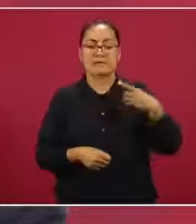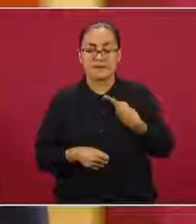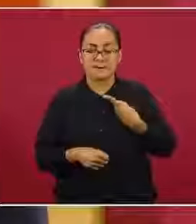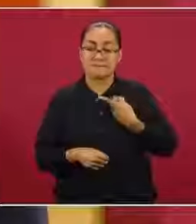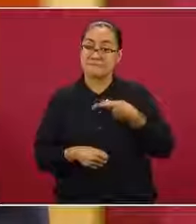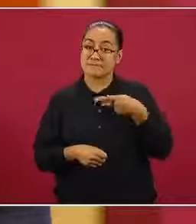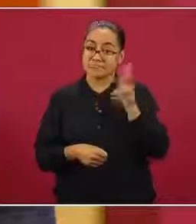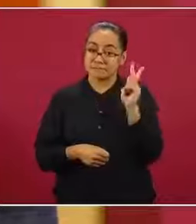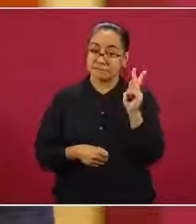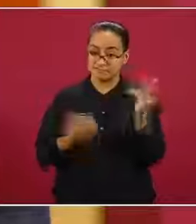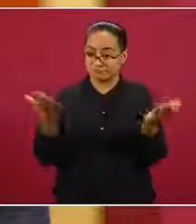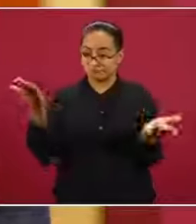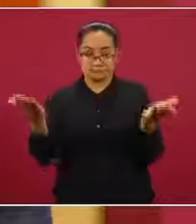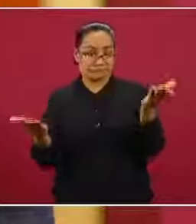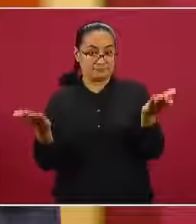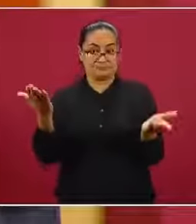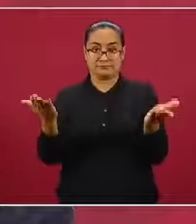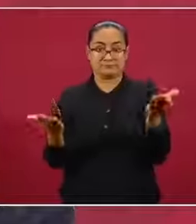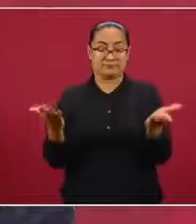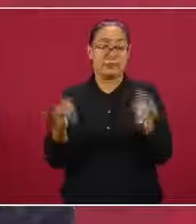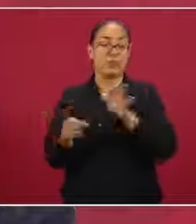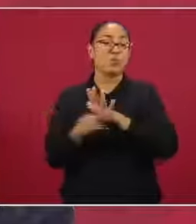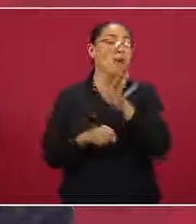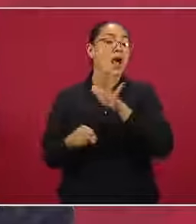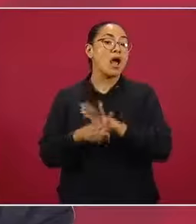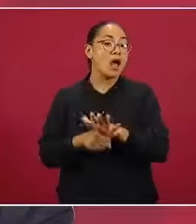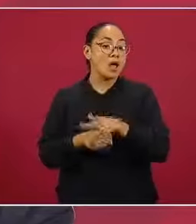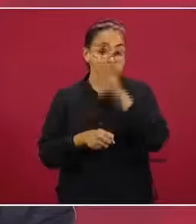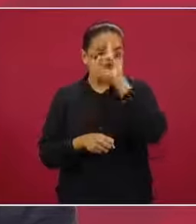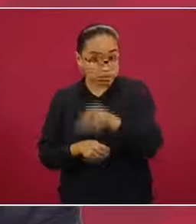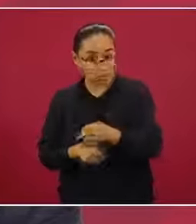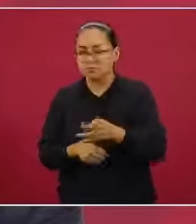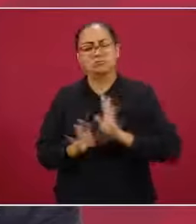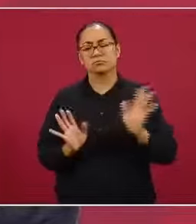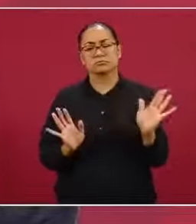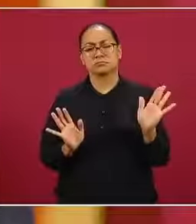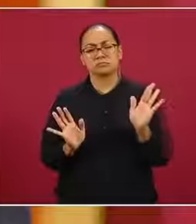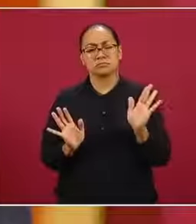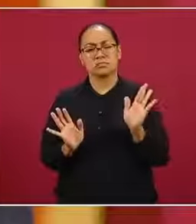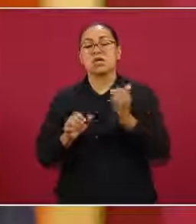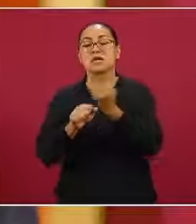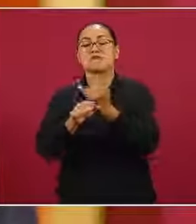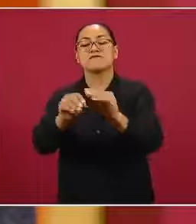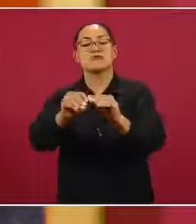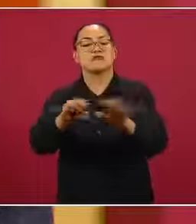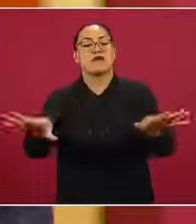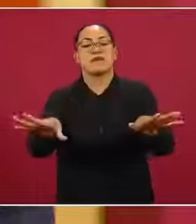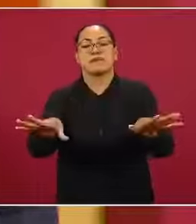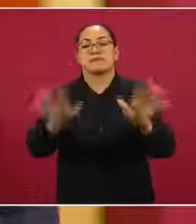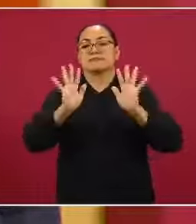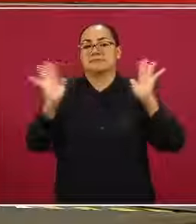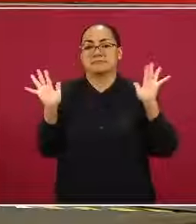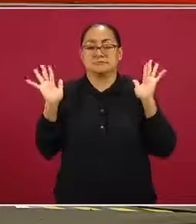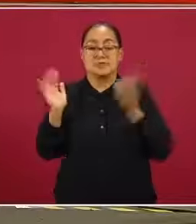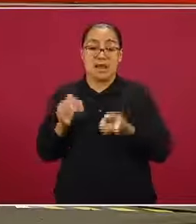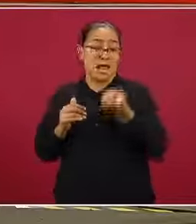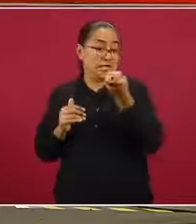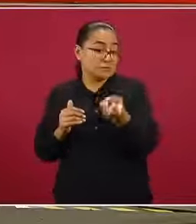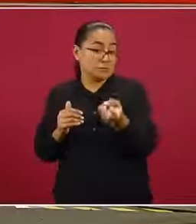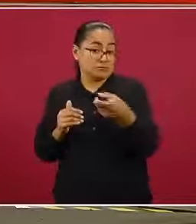como función es informar a la persona consumidora. Lo que aporta es información para que la